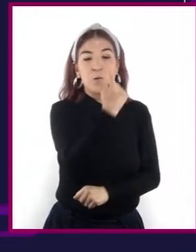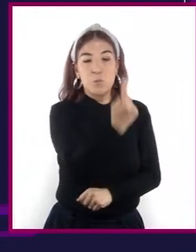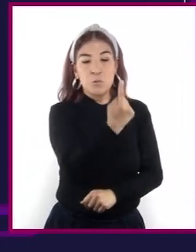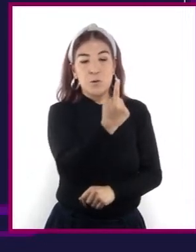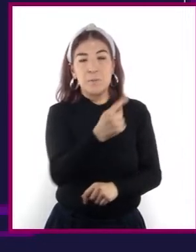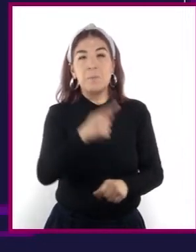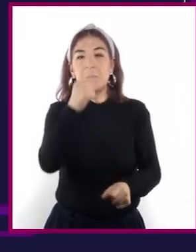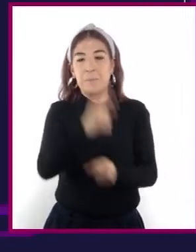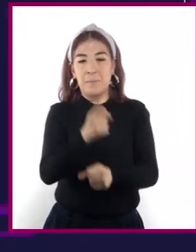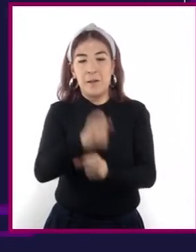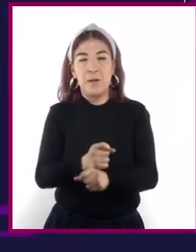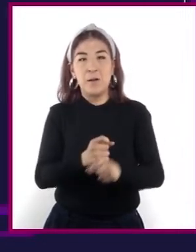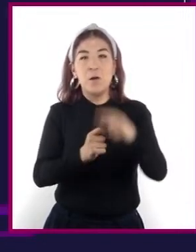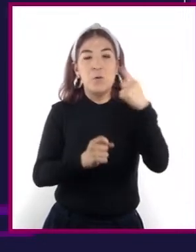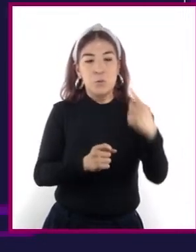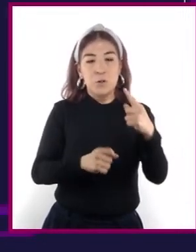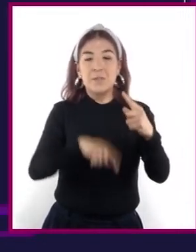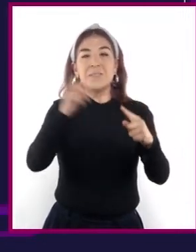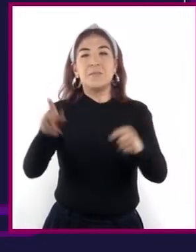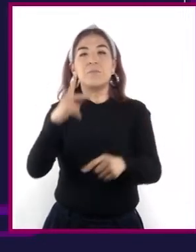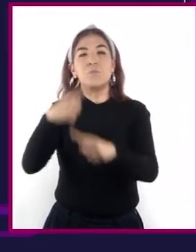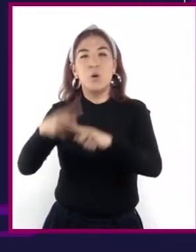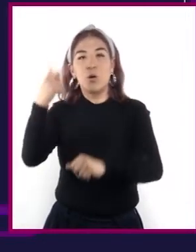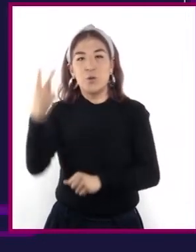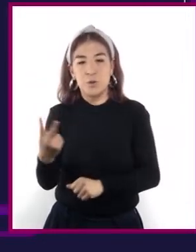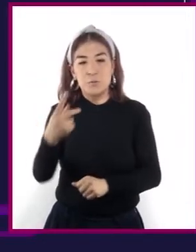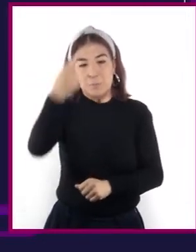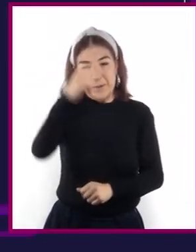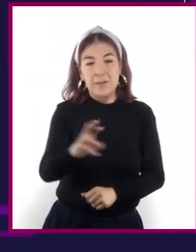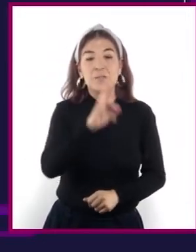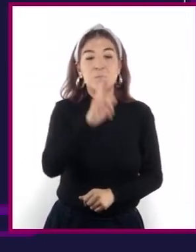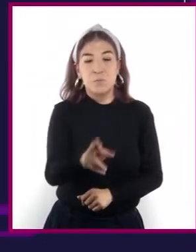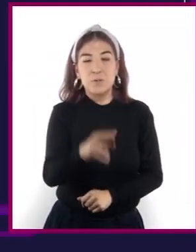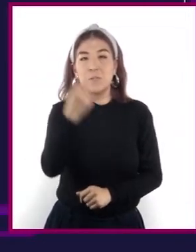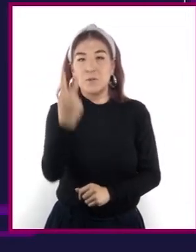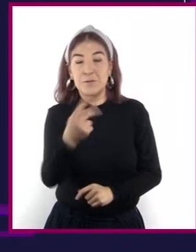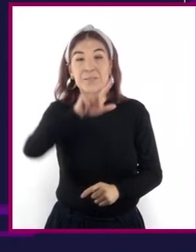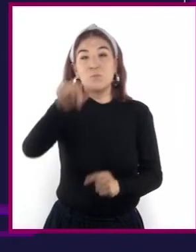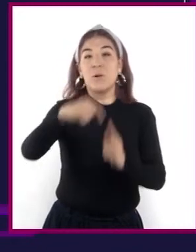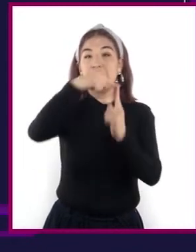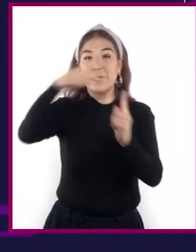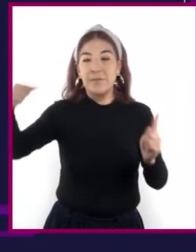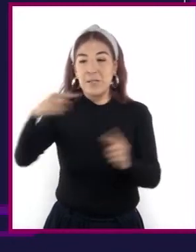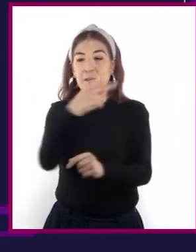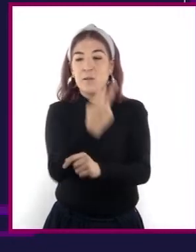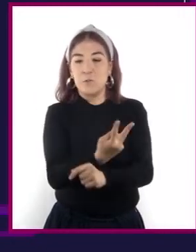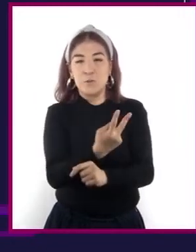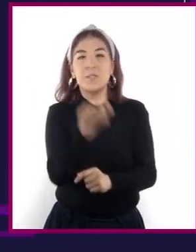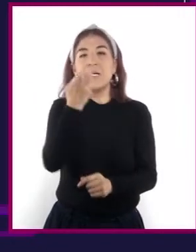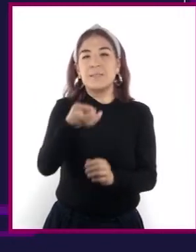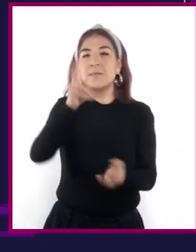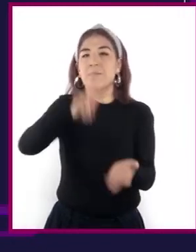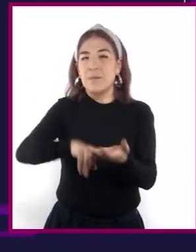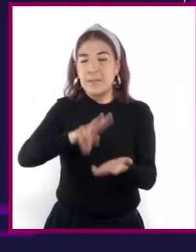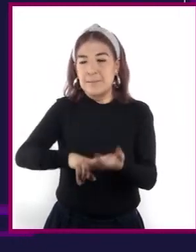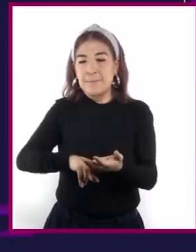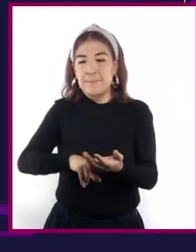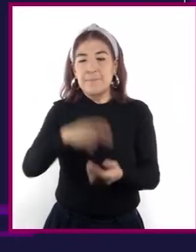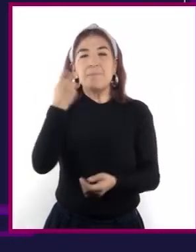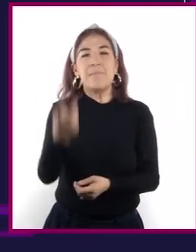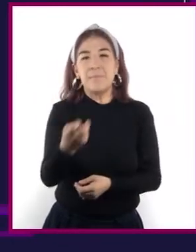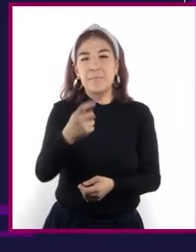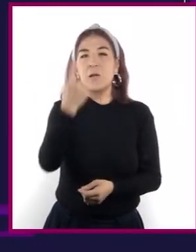primera columna por 2 para obtener 2 y se divide entre 2 el número de paquetes correspondiente a